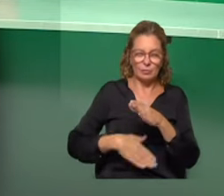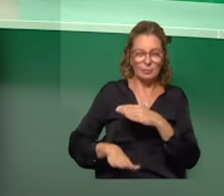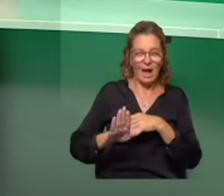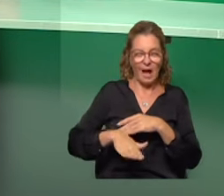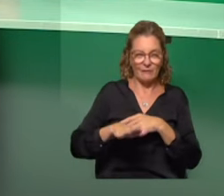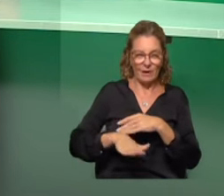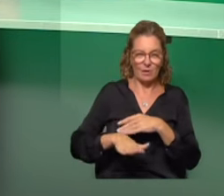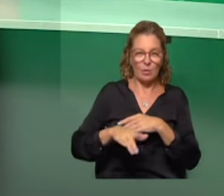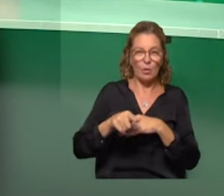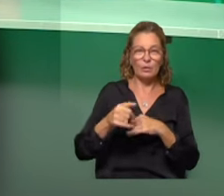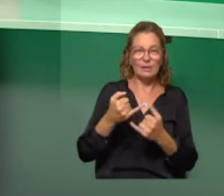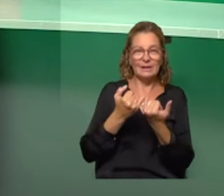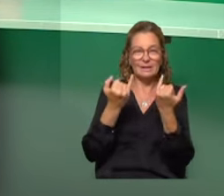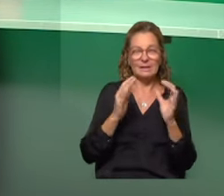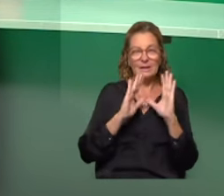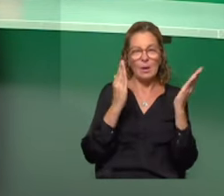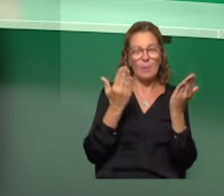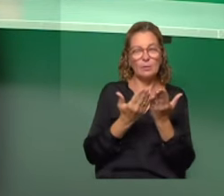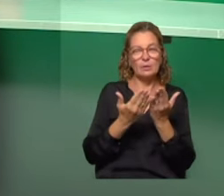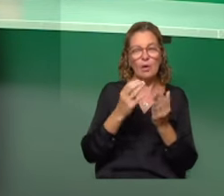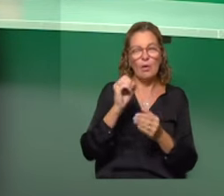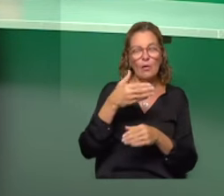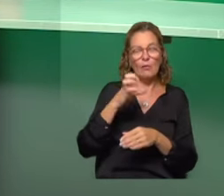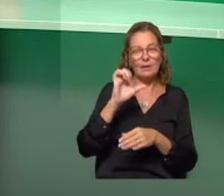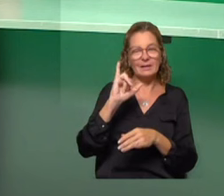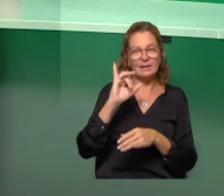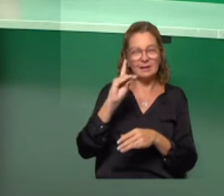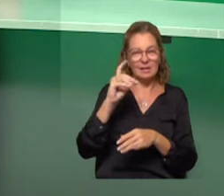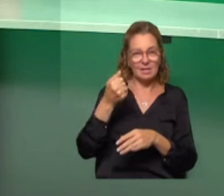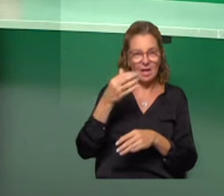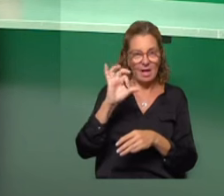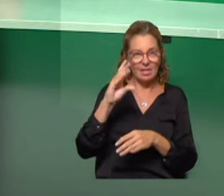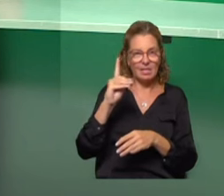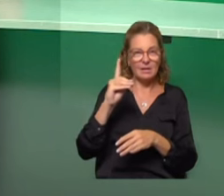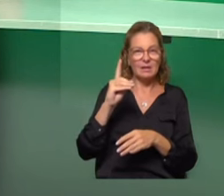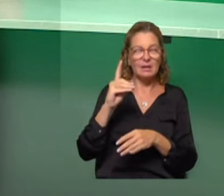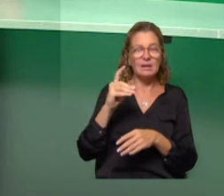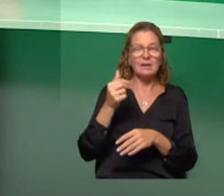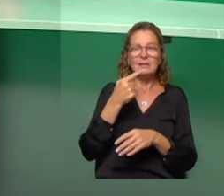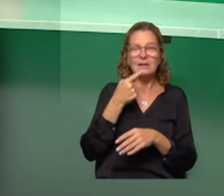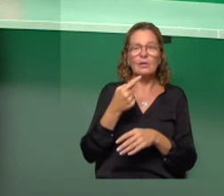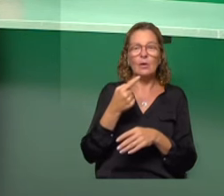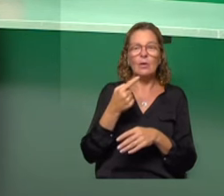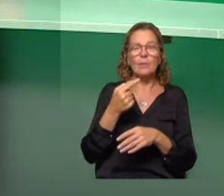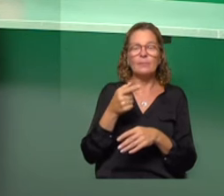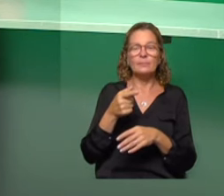se conmemora el Día Mundial de la Obesidad y la socióloga Ana Agudinas dijo que hay que eliminar